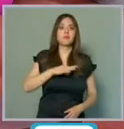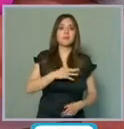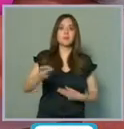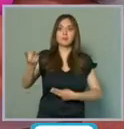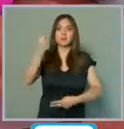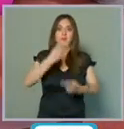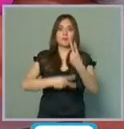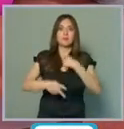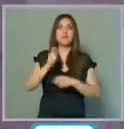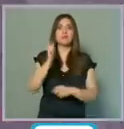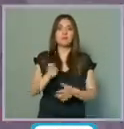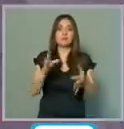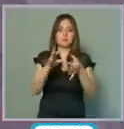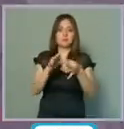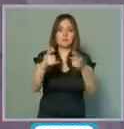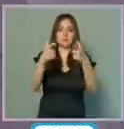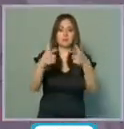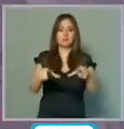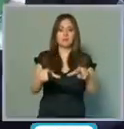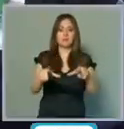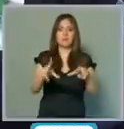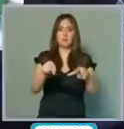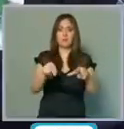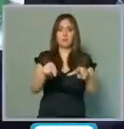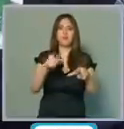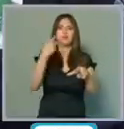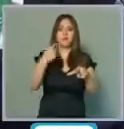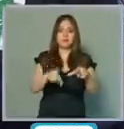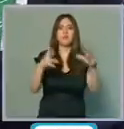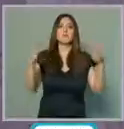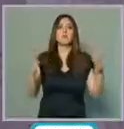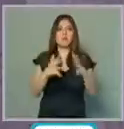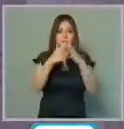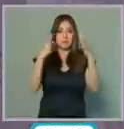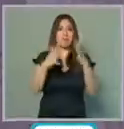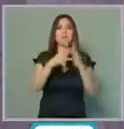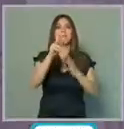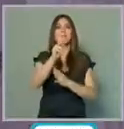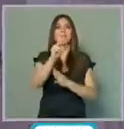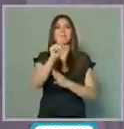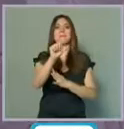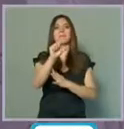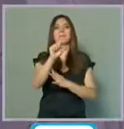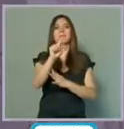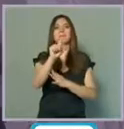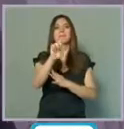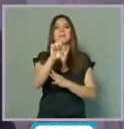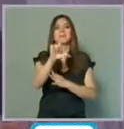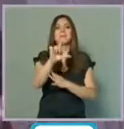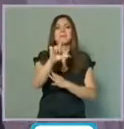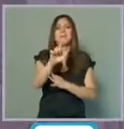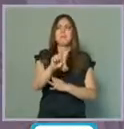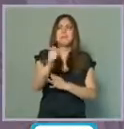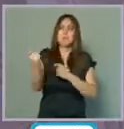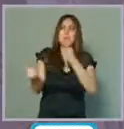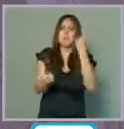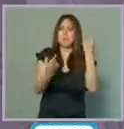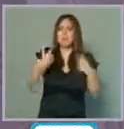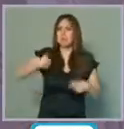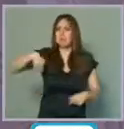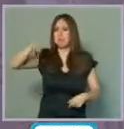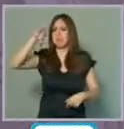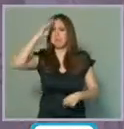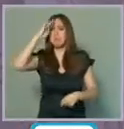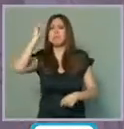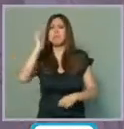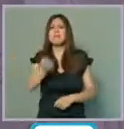de pasteles, sino de la guerra. De la guerra de los pasteles. Pero es cierto, Sí. cuando uno oye hablar de la guerra de los pasteles, uno se imagina estas luchas De